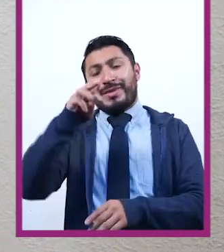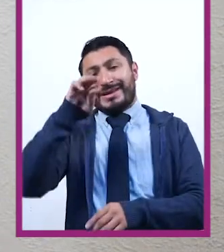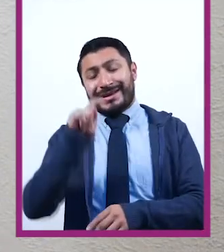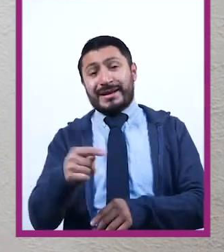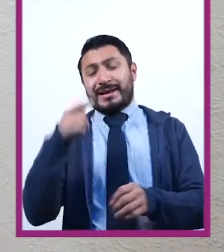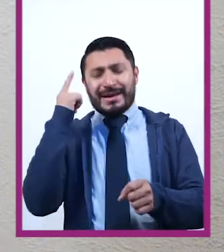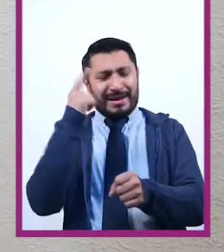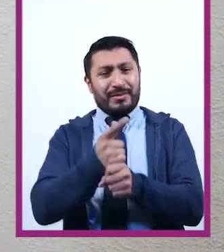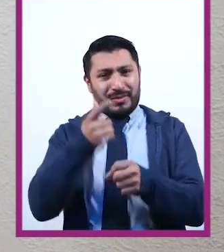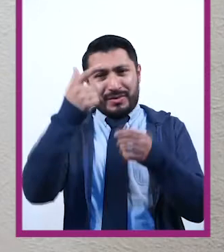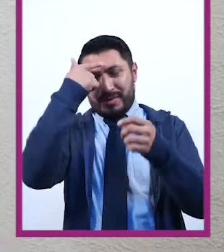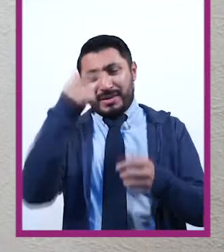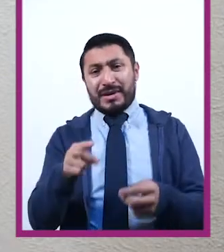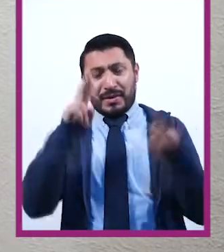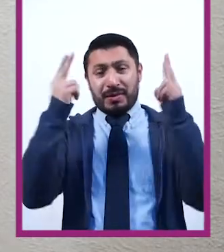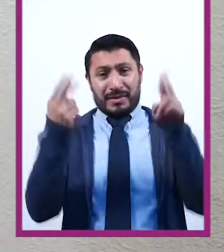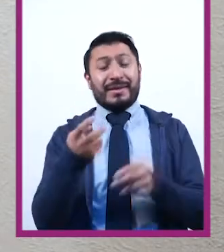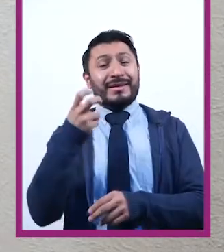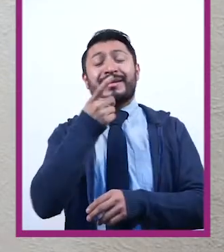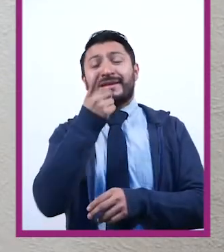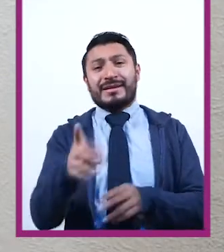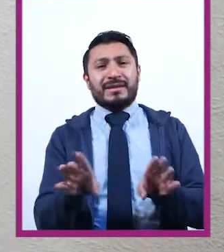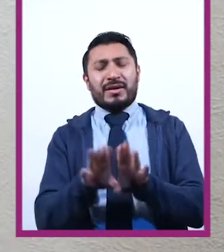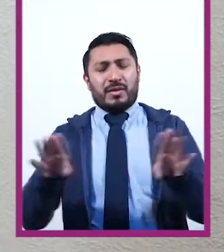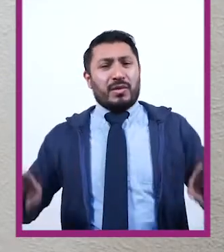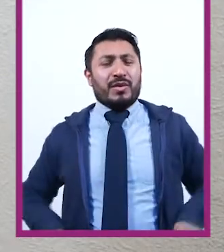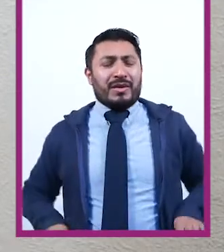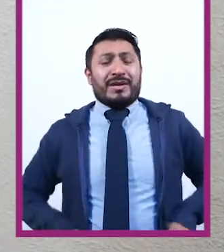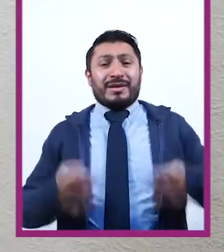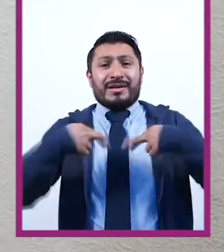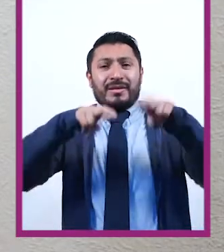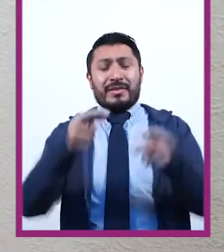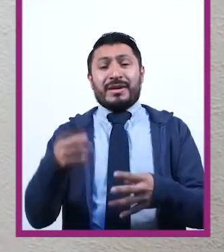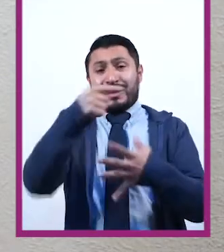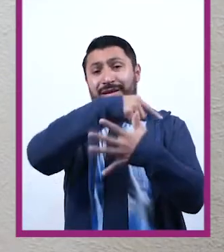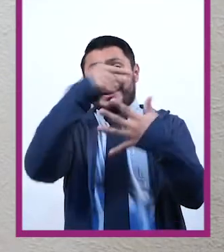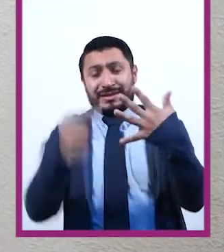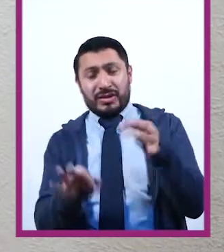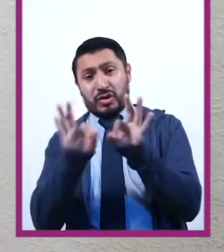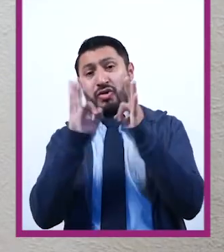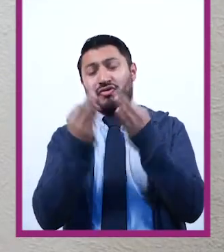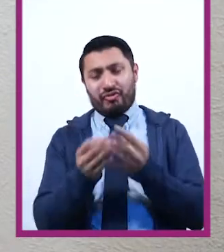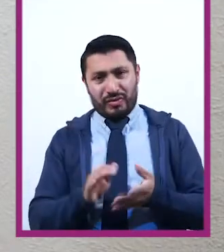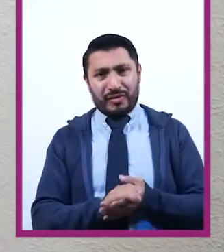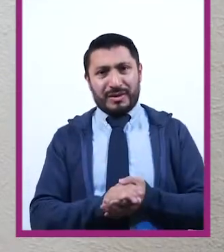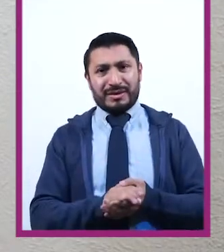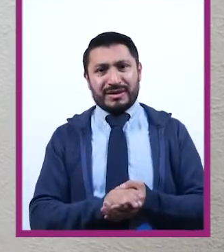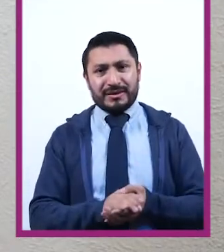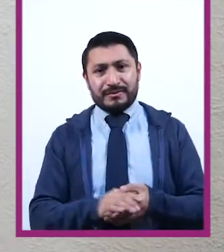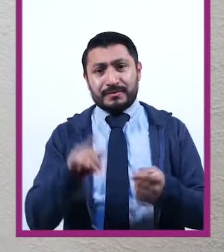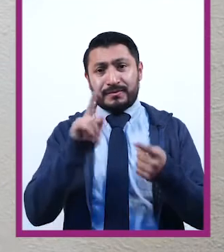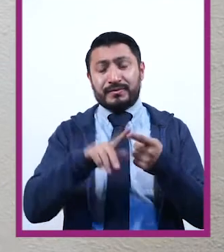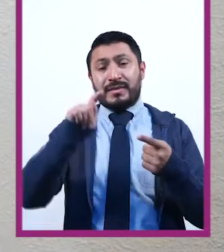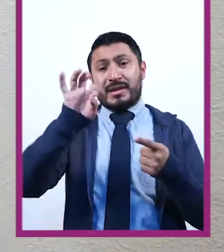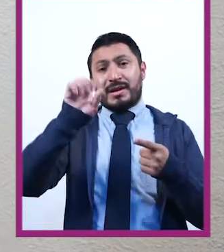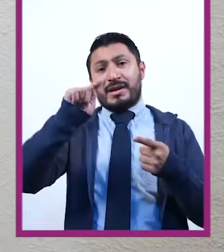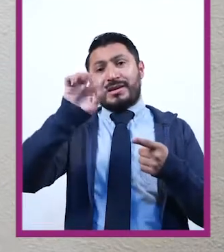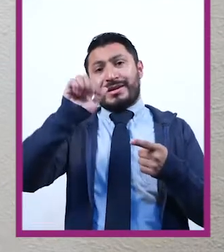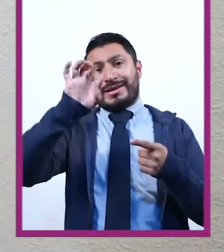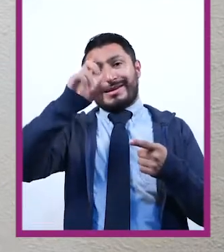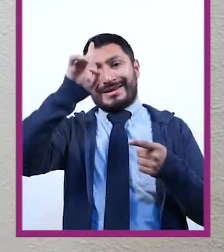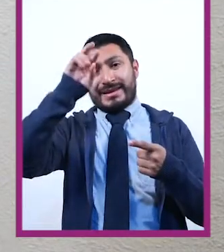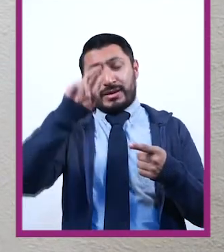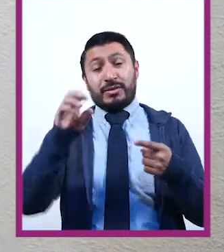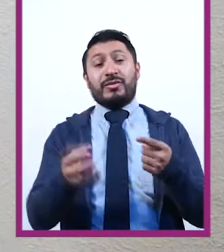la clave para revelar el universo. Él planteó que los elementos de la Tierra y el universo se podían representar en 5 formas simétricas